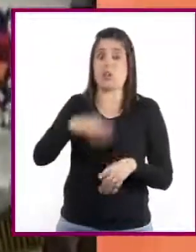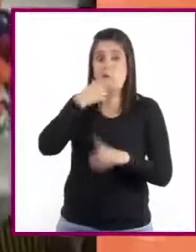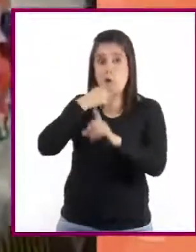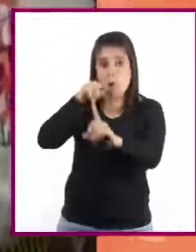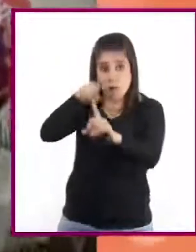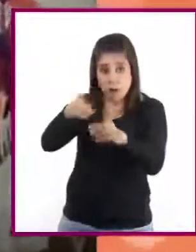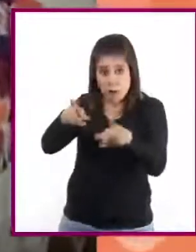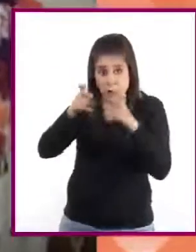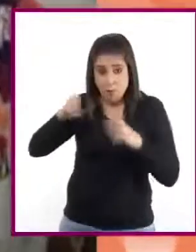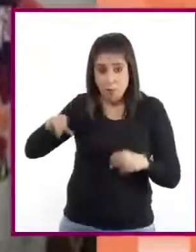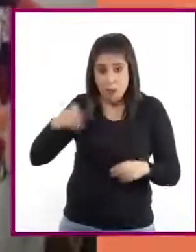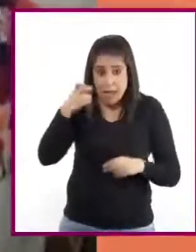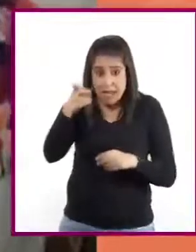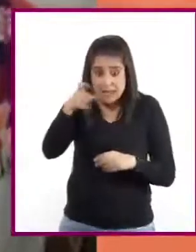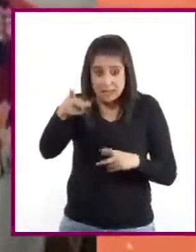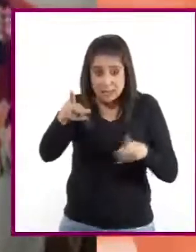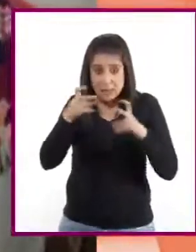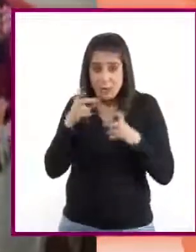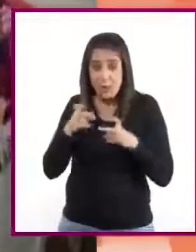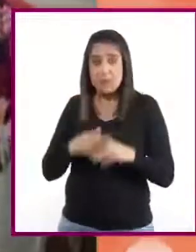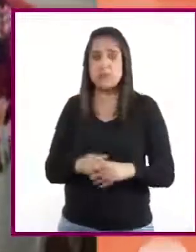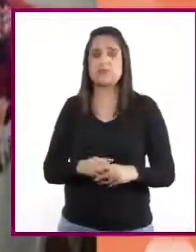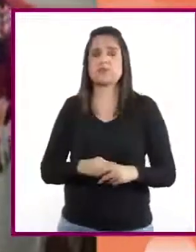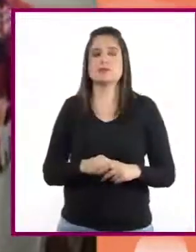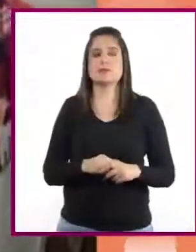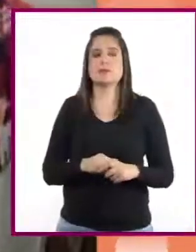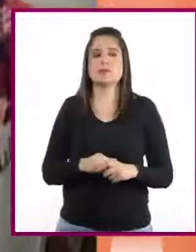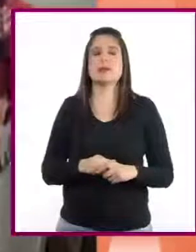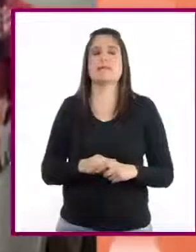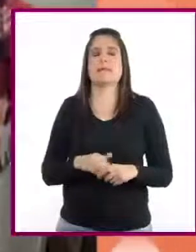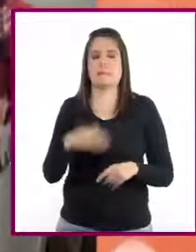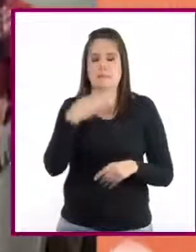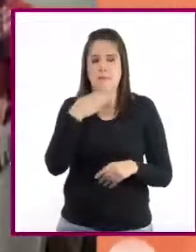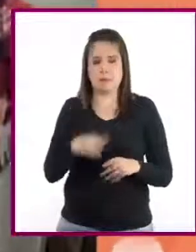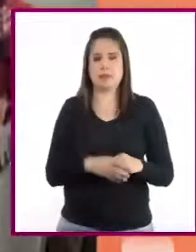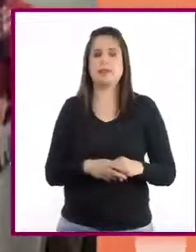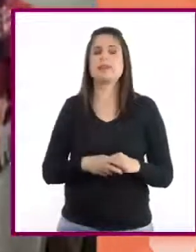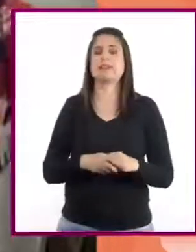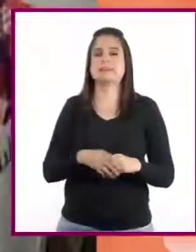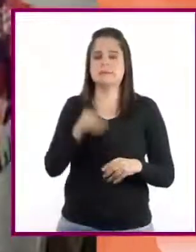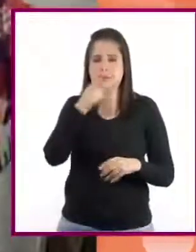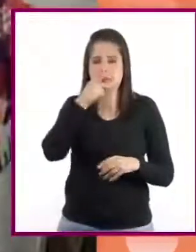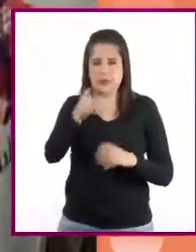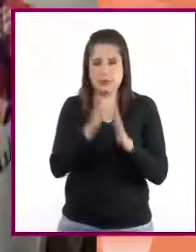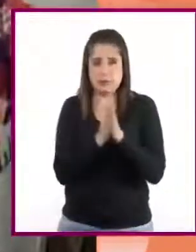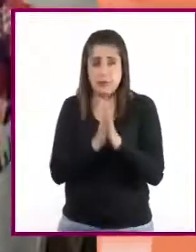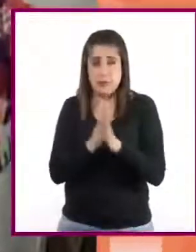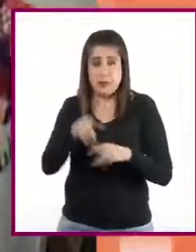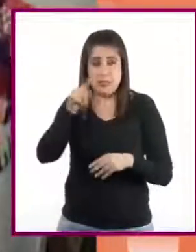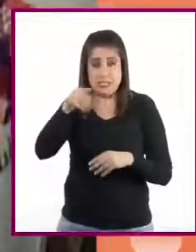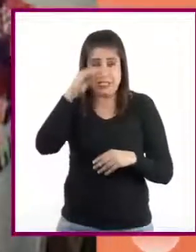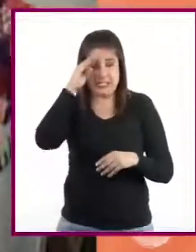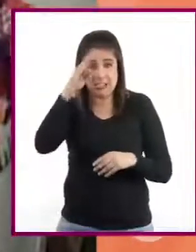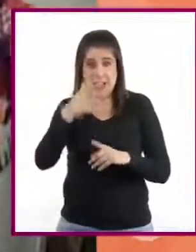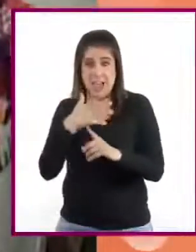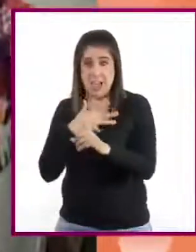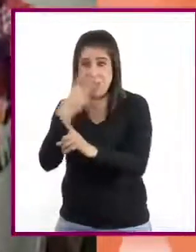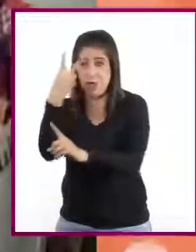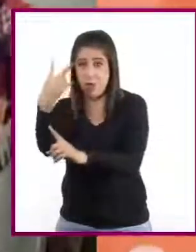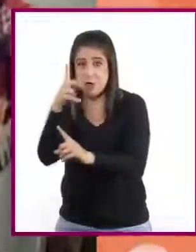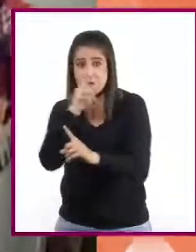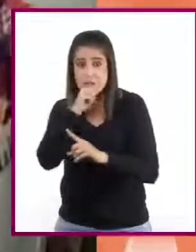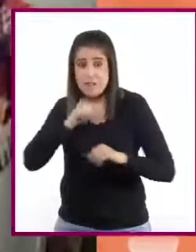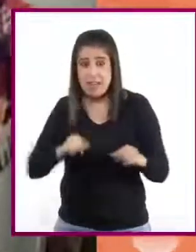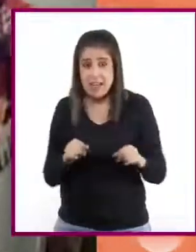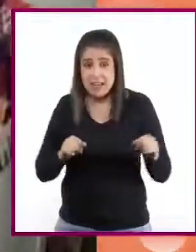Así es. ¿Cuando estaba pasando sola? Sí. Muy bien. Dígale lo siguiente. Si el señor tiene dos gallinas